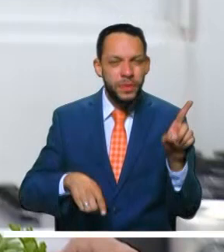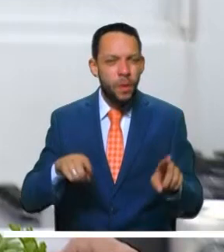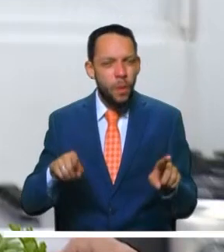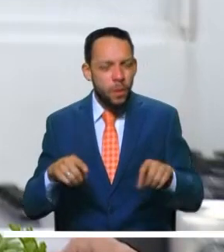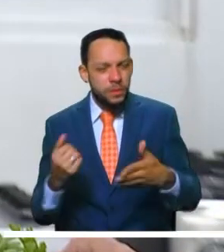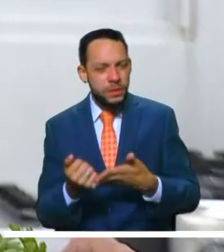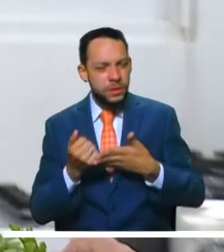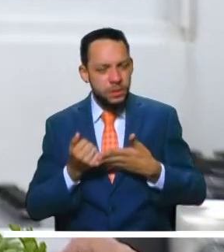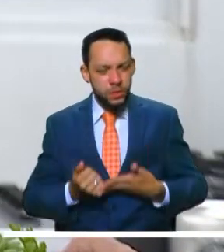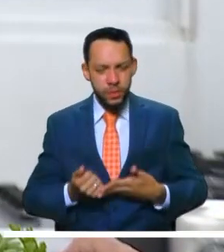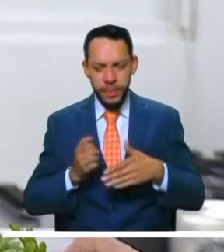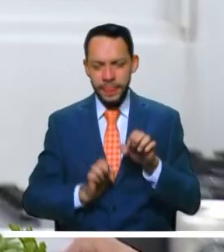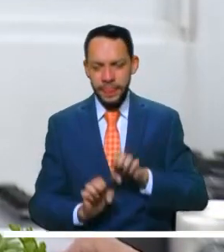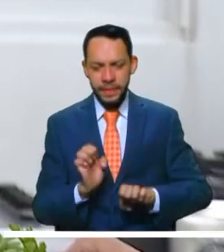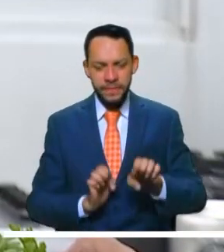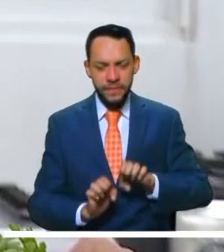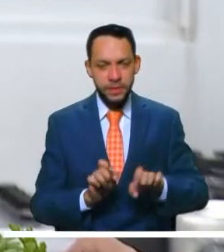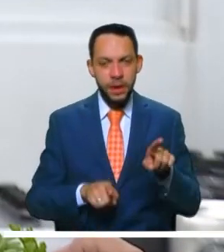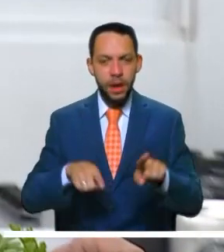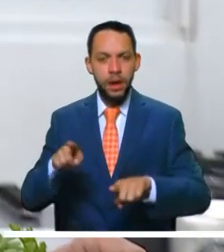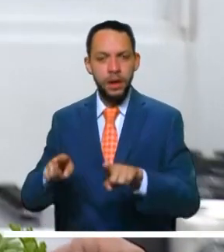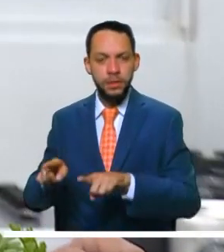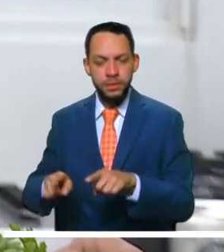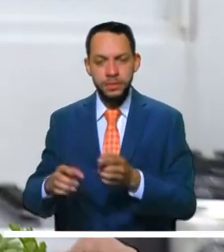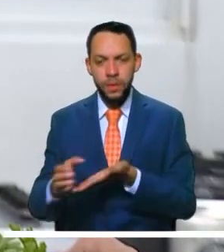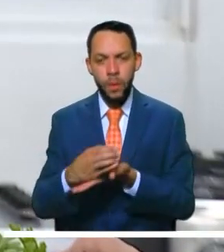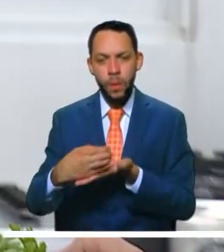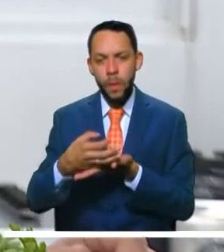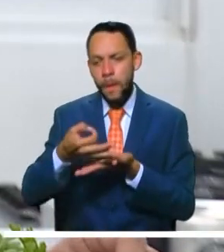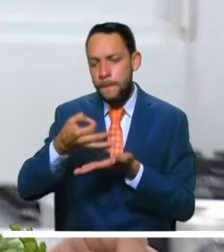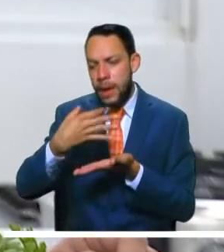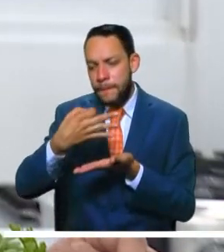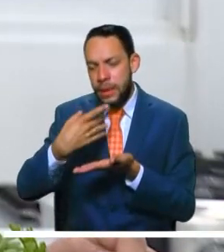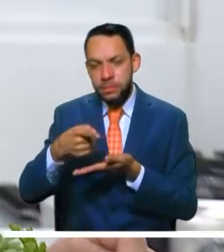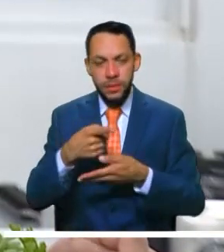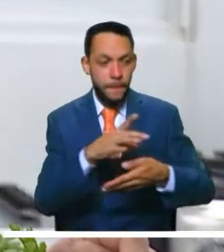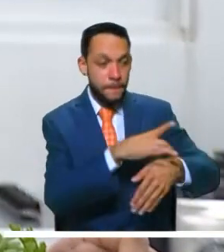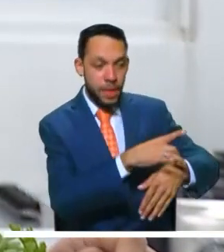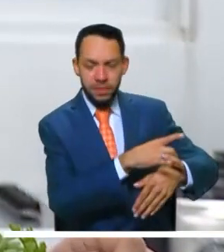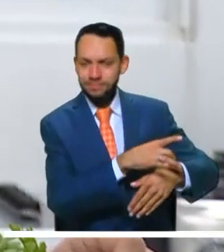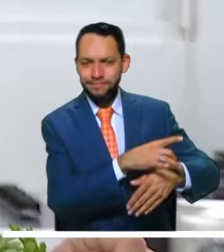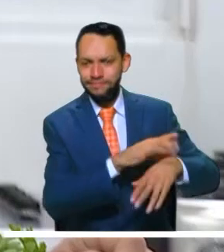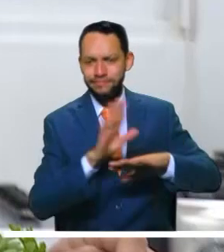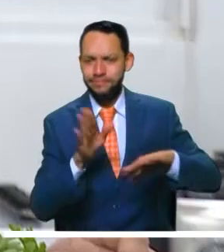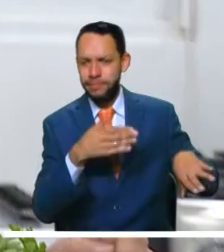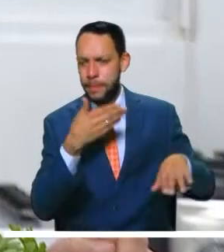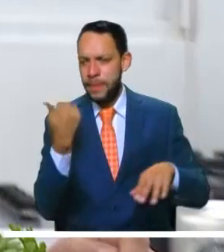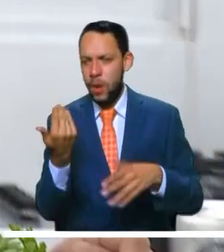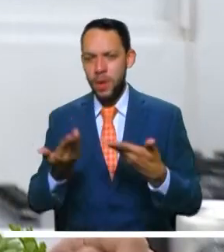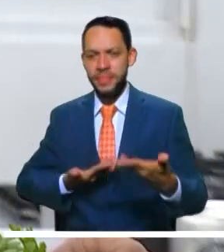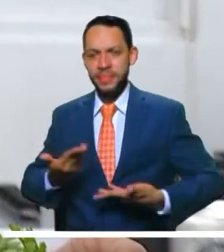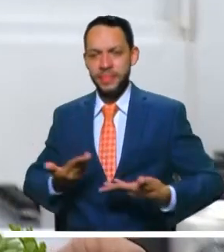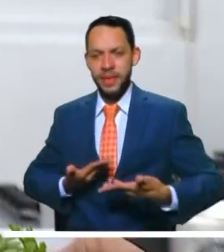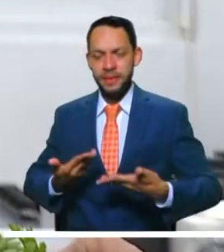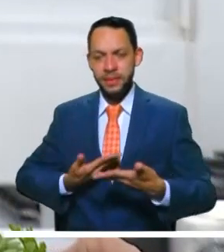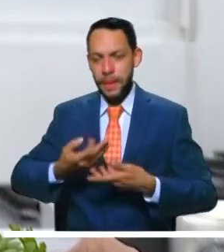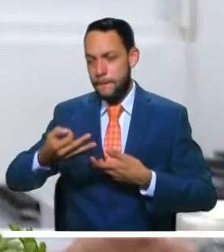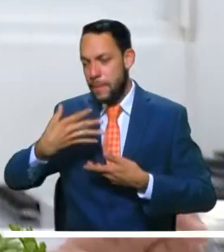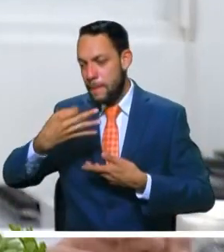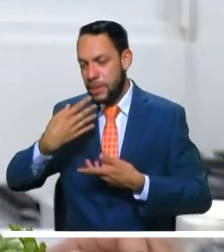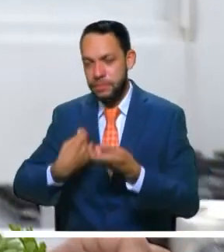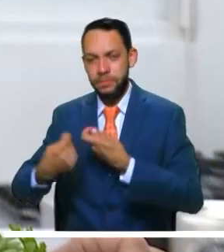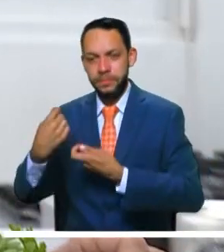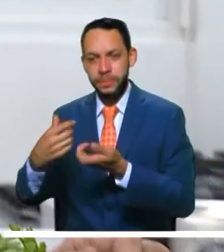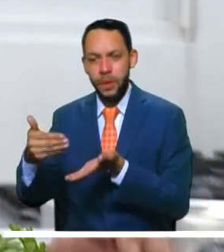subir las defensas. Y la gente se va para una droguería a comprar vitaminas. Entonces, que